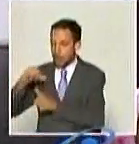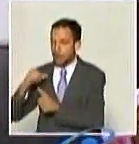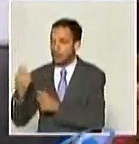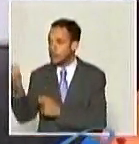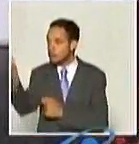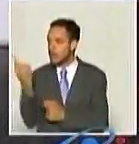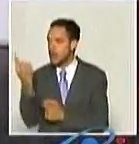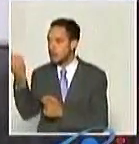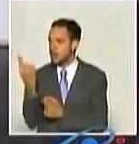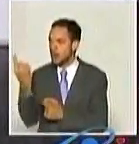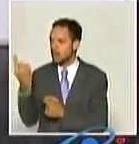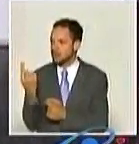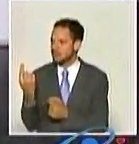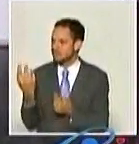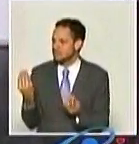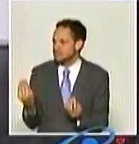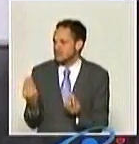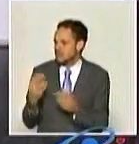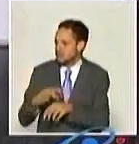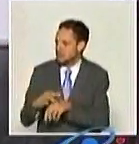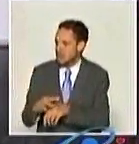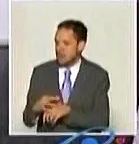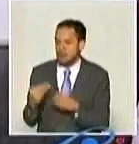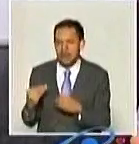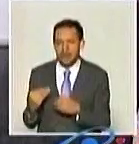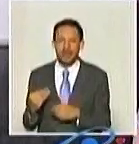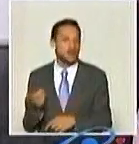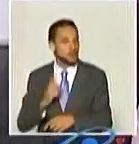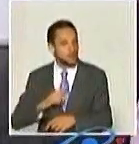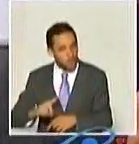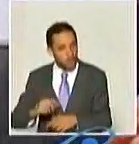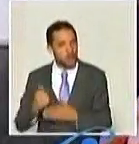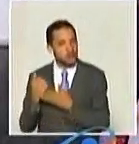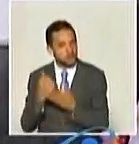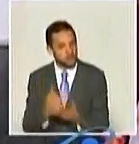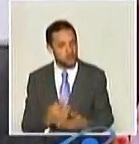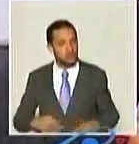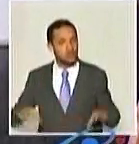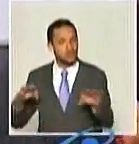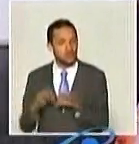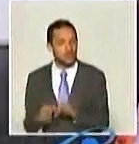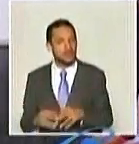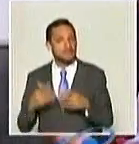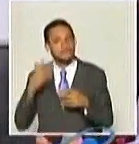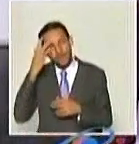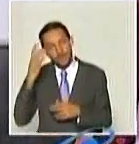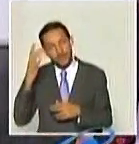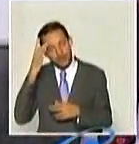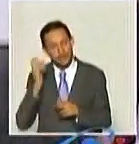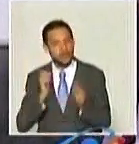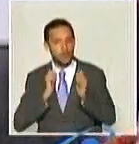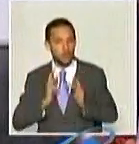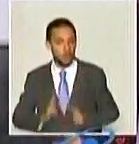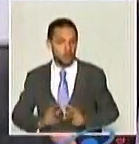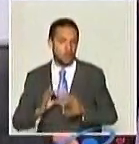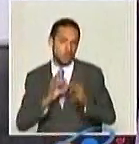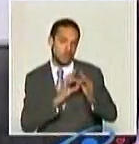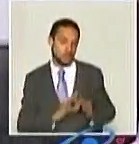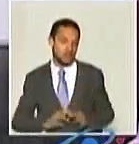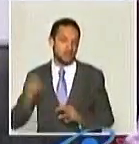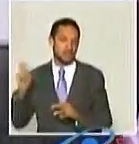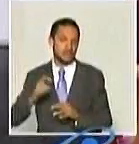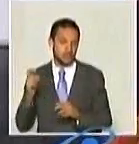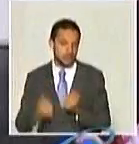porque tratamos de hacer un manejo integral. ¿Cuáles son esas ayudas complementarias importantes a tener en cuenta en el manejo del